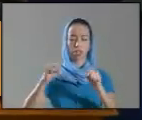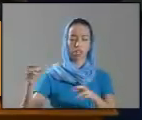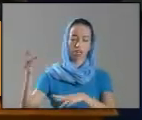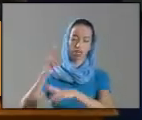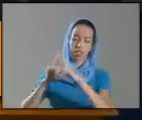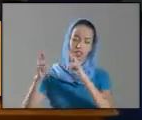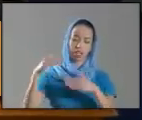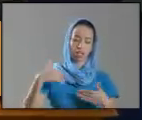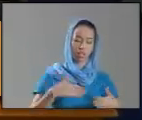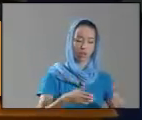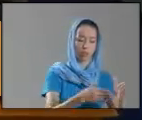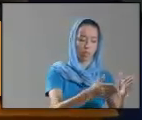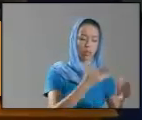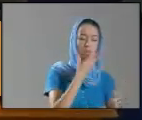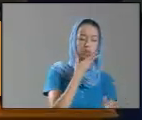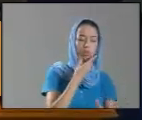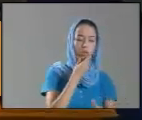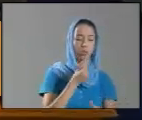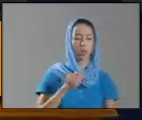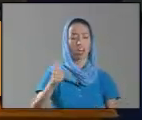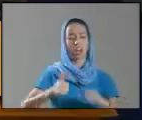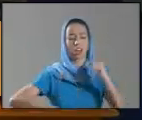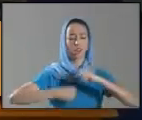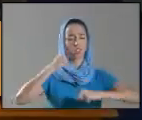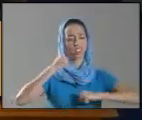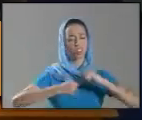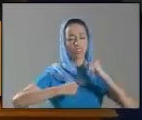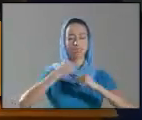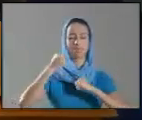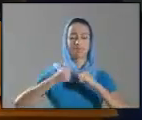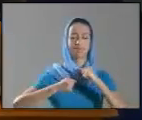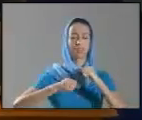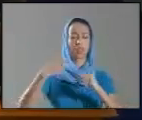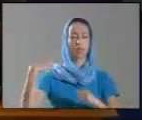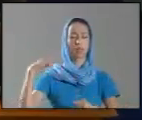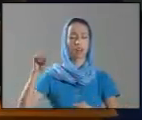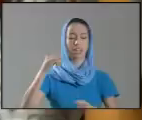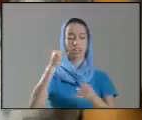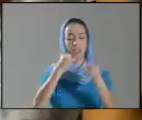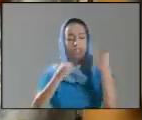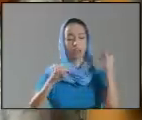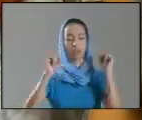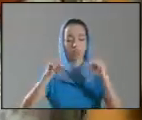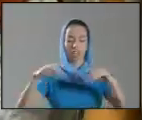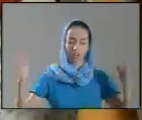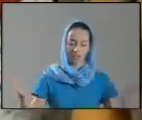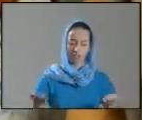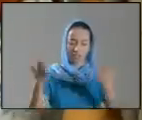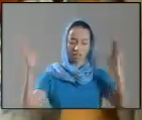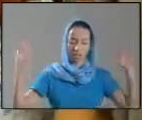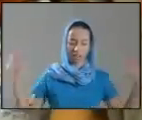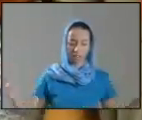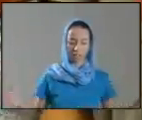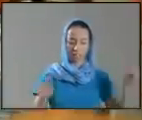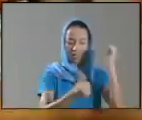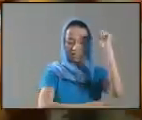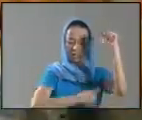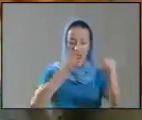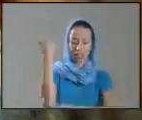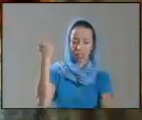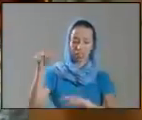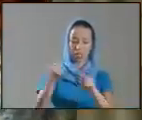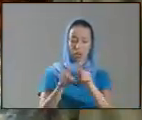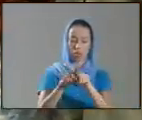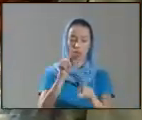tu mensaje le levante, Señor bendito, y este pueda volver a la senda antigua, a